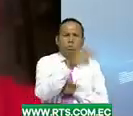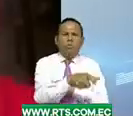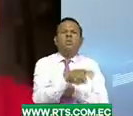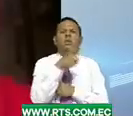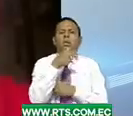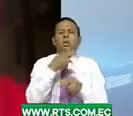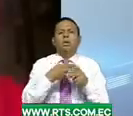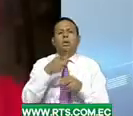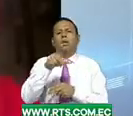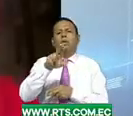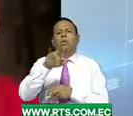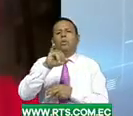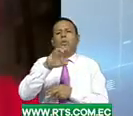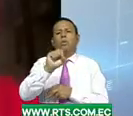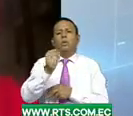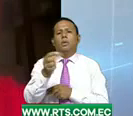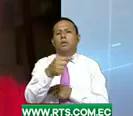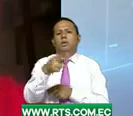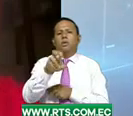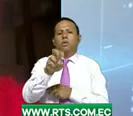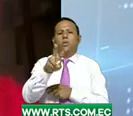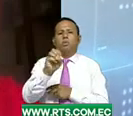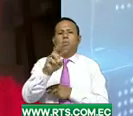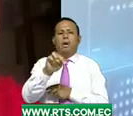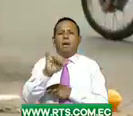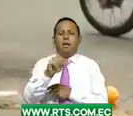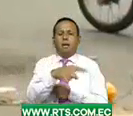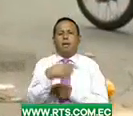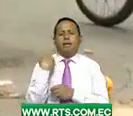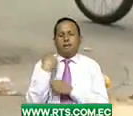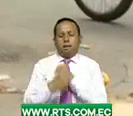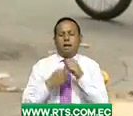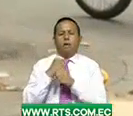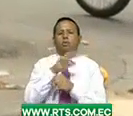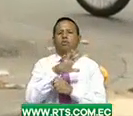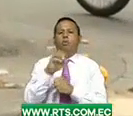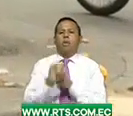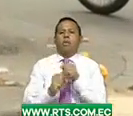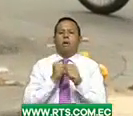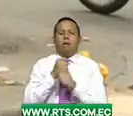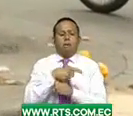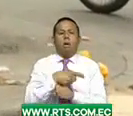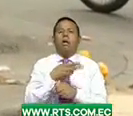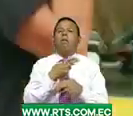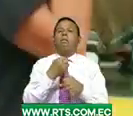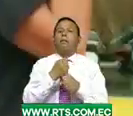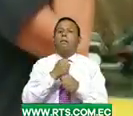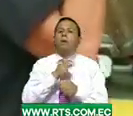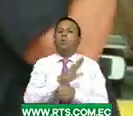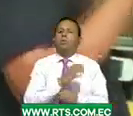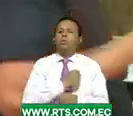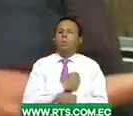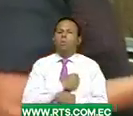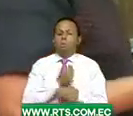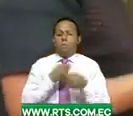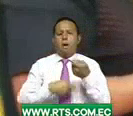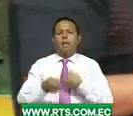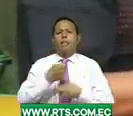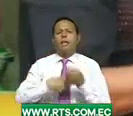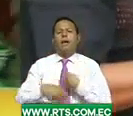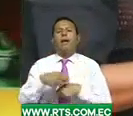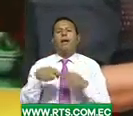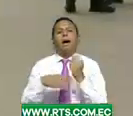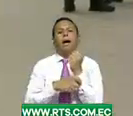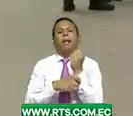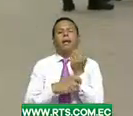Giovanni Pilligua, de 50 años, quien se encontraba en su negocio de venta de carnes. Los testigos solo reaccionaron tirándose